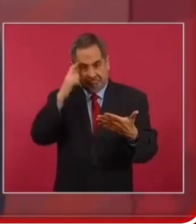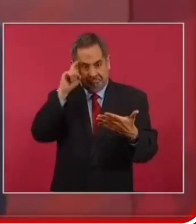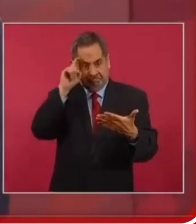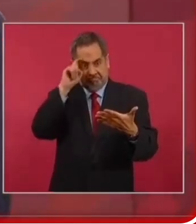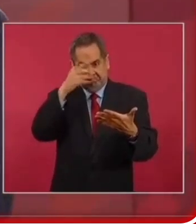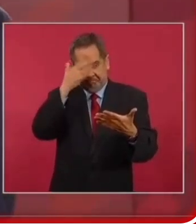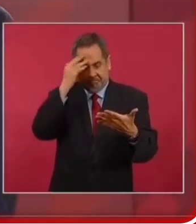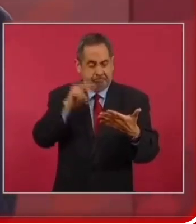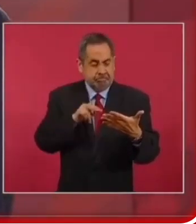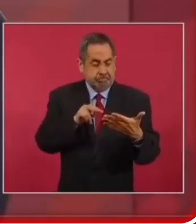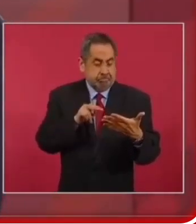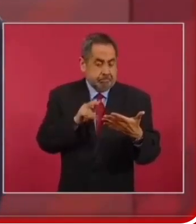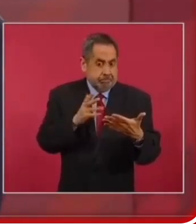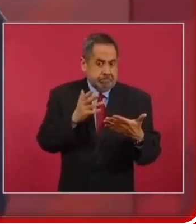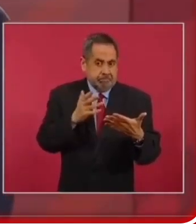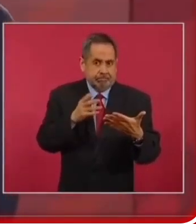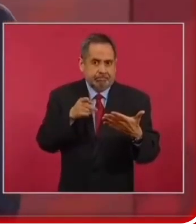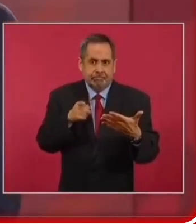a